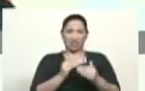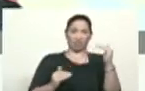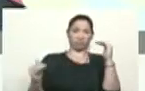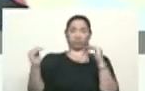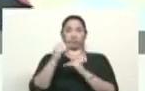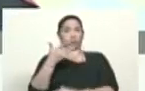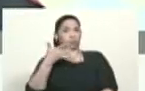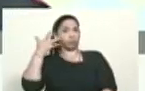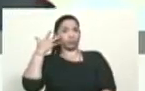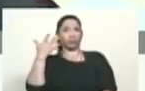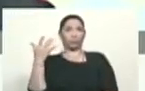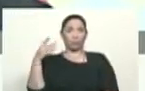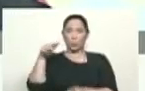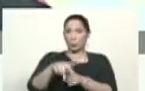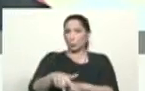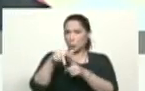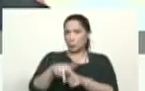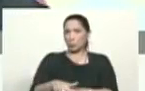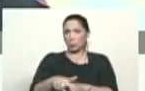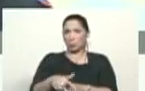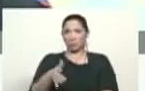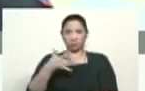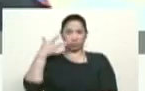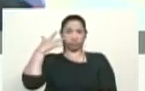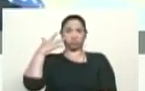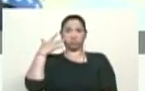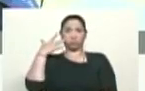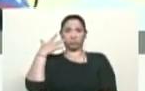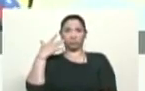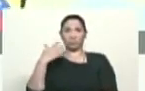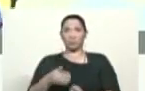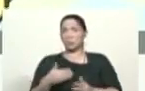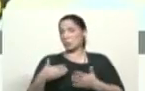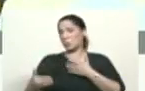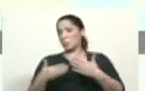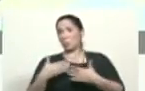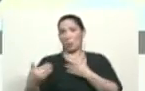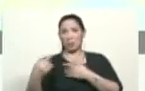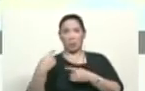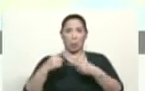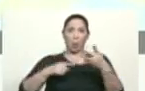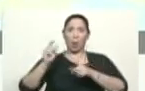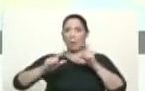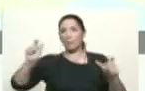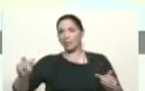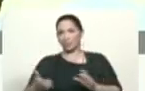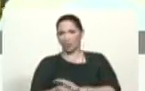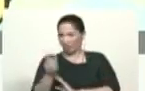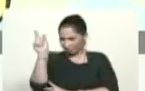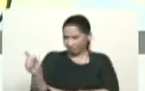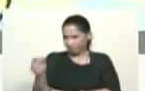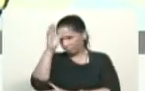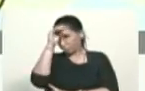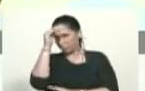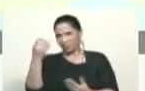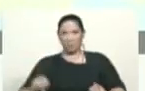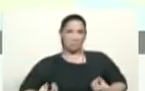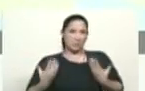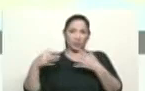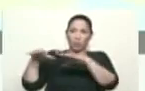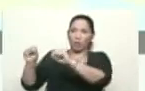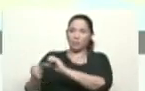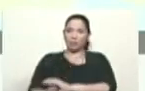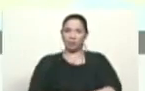supremacista, discriminador, arrogante, prepotente, no le importan los demás. Lo que él es la expresión del